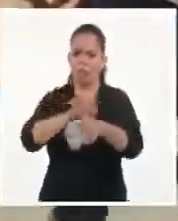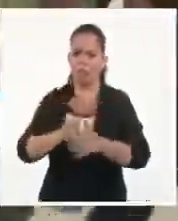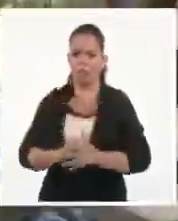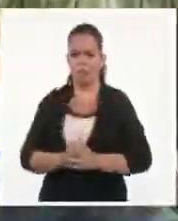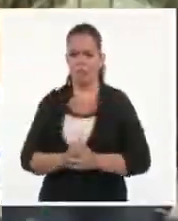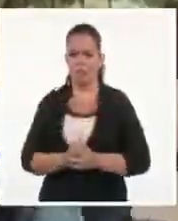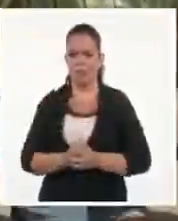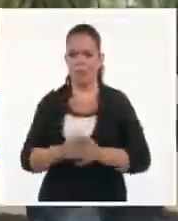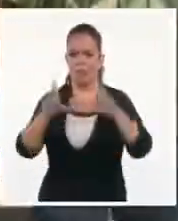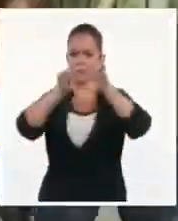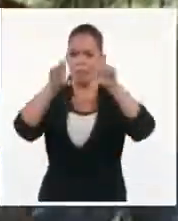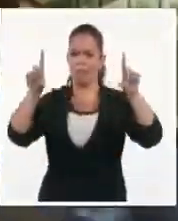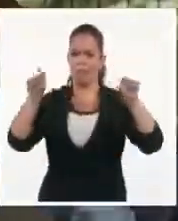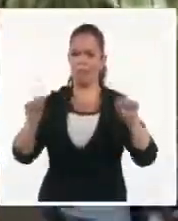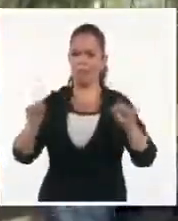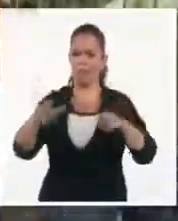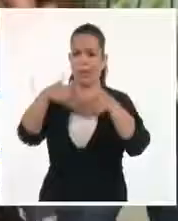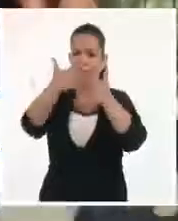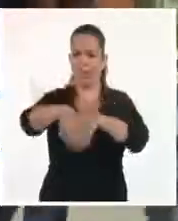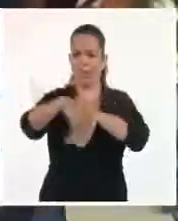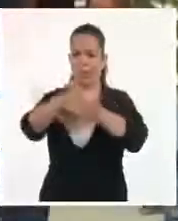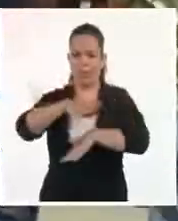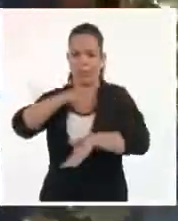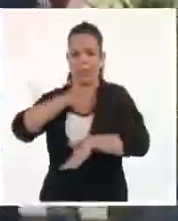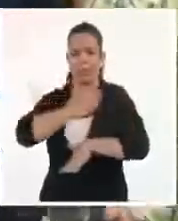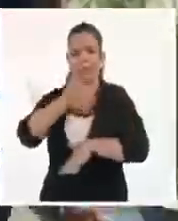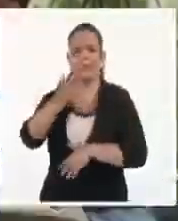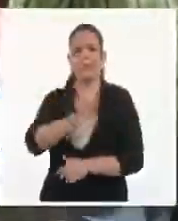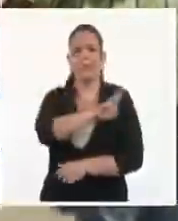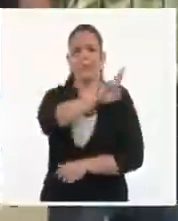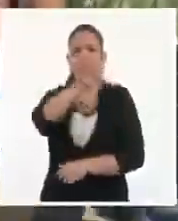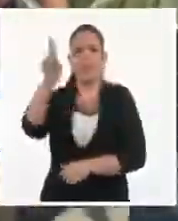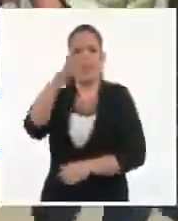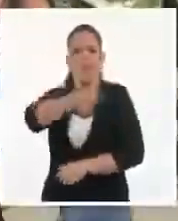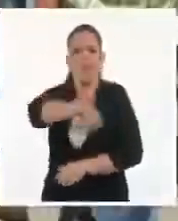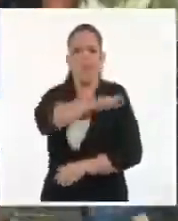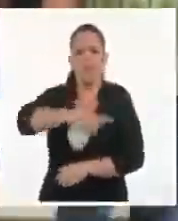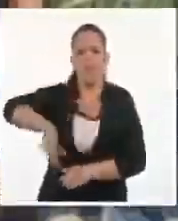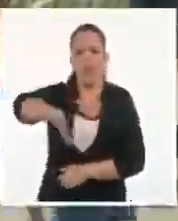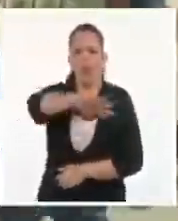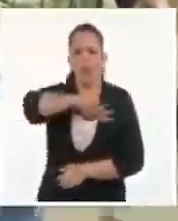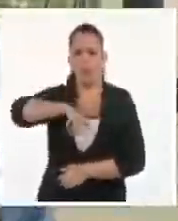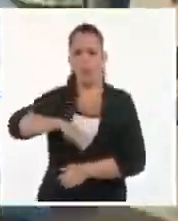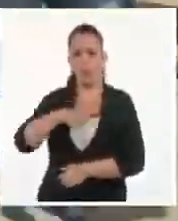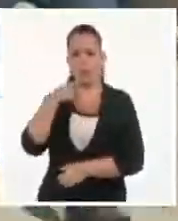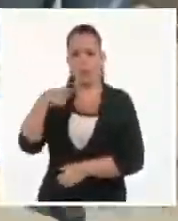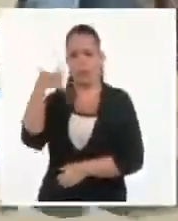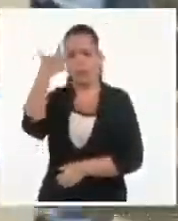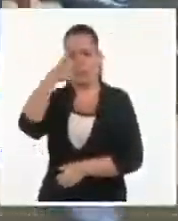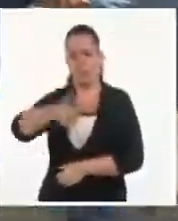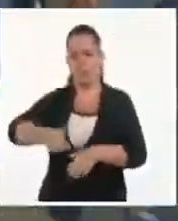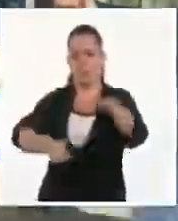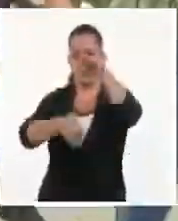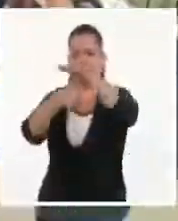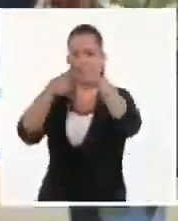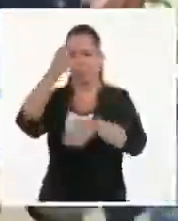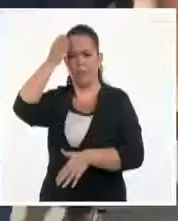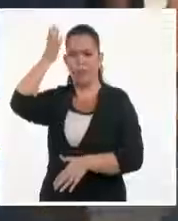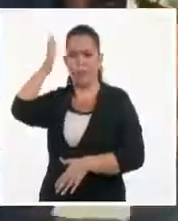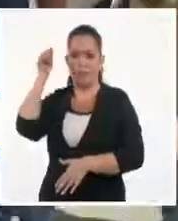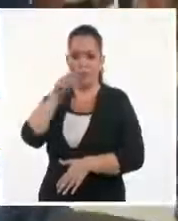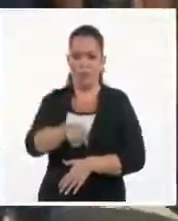revolucionarios, así convocó el presidente de la República, Miguel Díaz-Canel Bermúdez, al pueblo desde el municipio capitalino de San Antonio de los